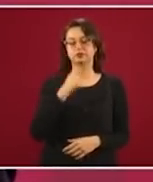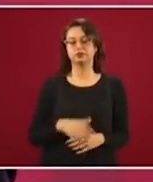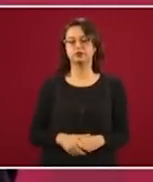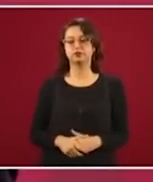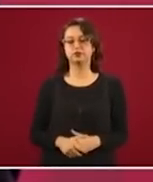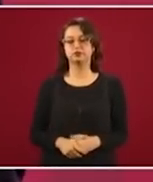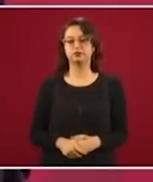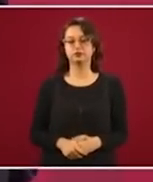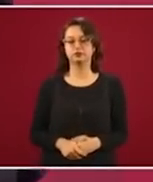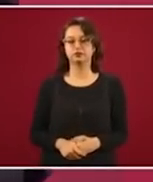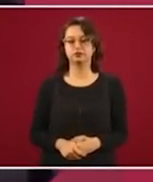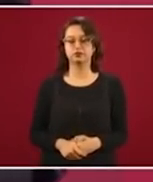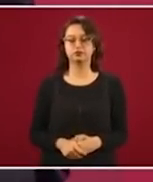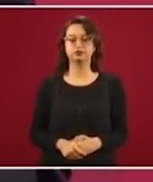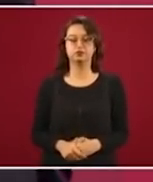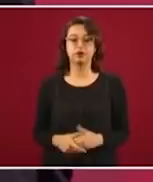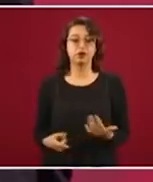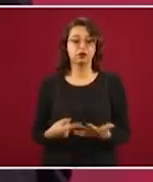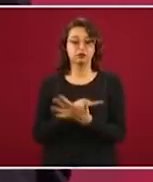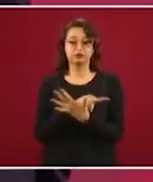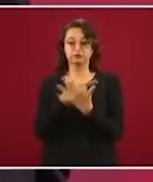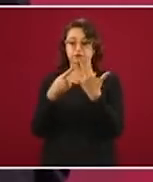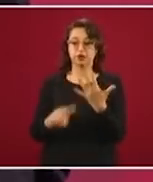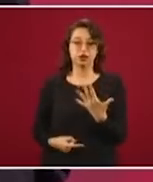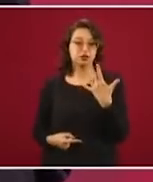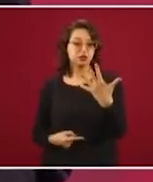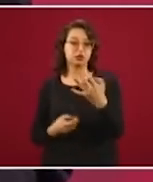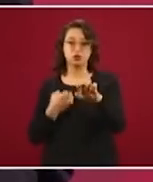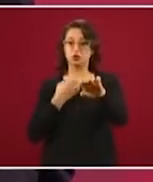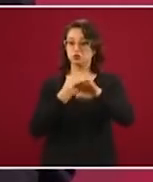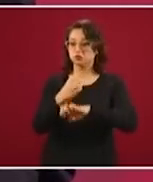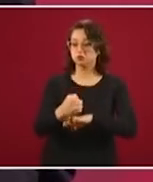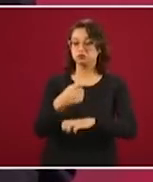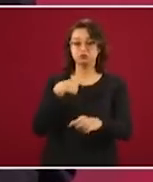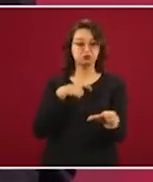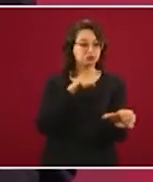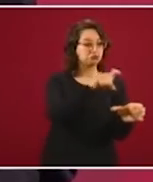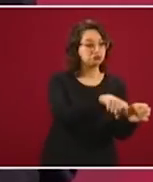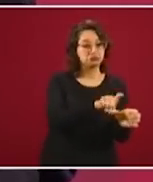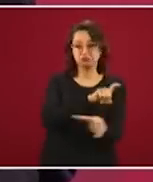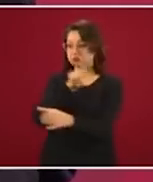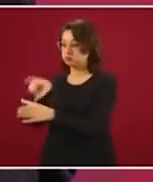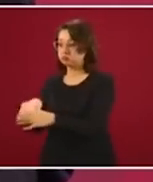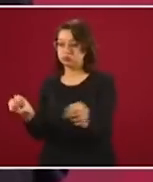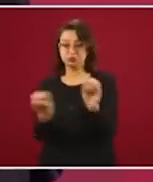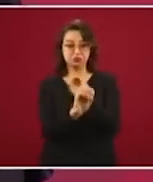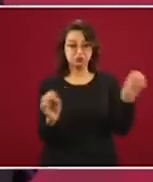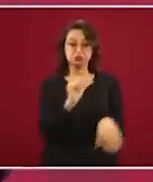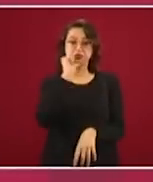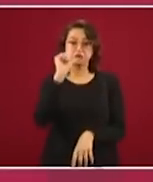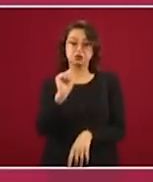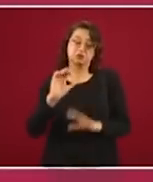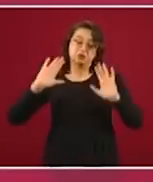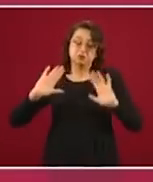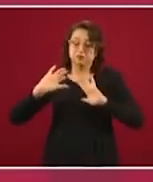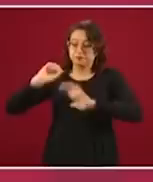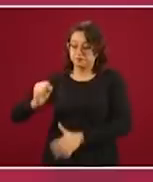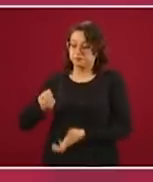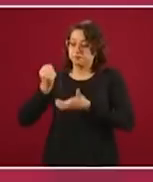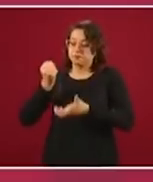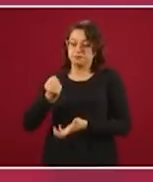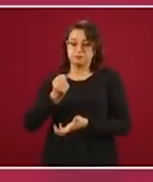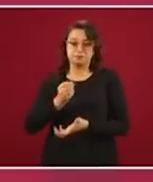van a seguir recibiendo sus recursos y ellos se van a hacer cargo